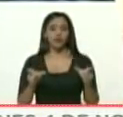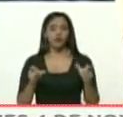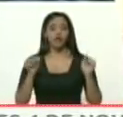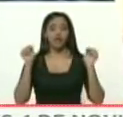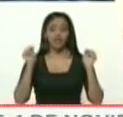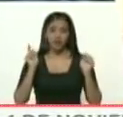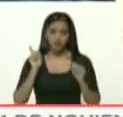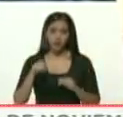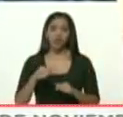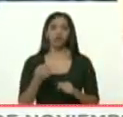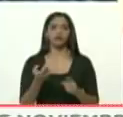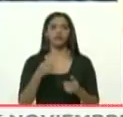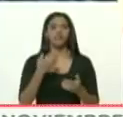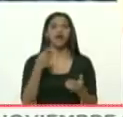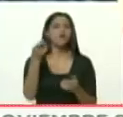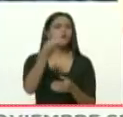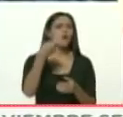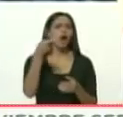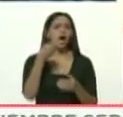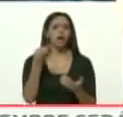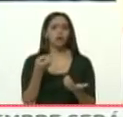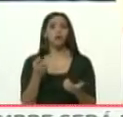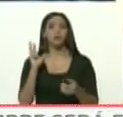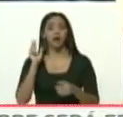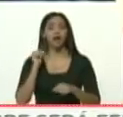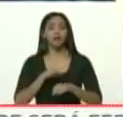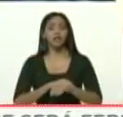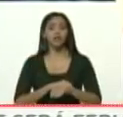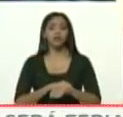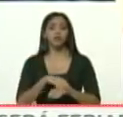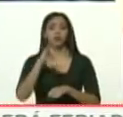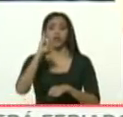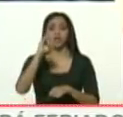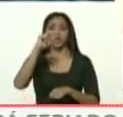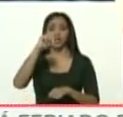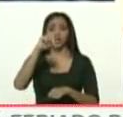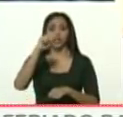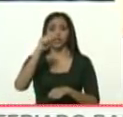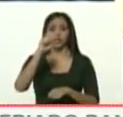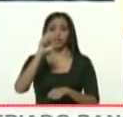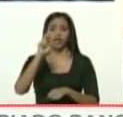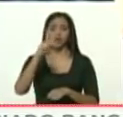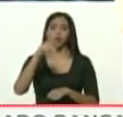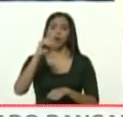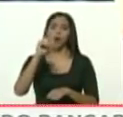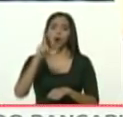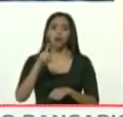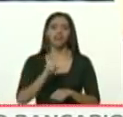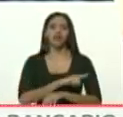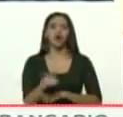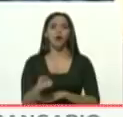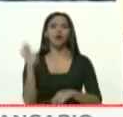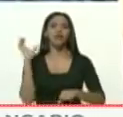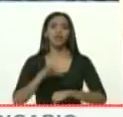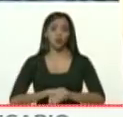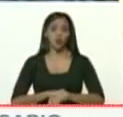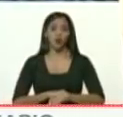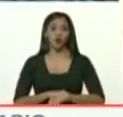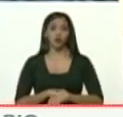país y a través de Interpol, con orden de captura,